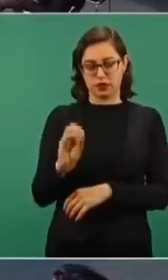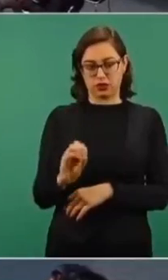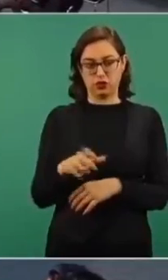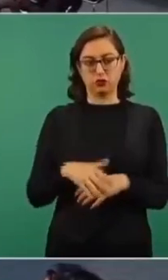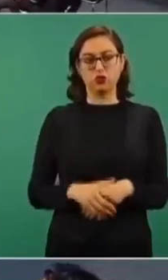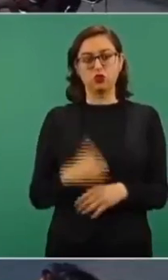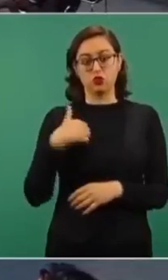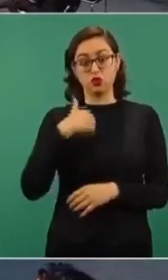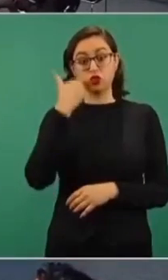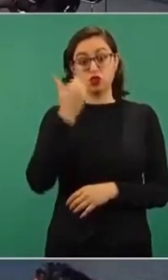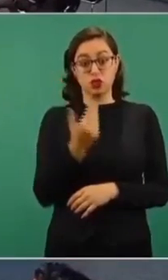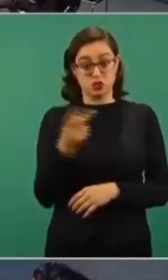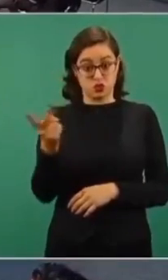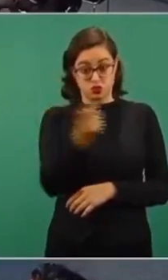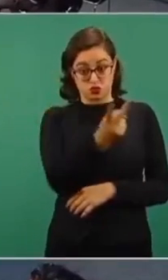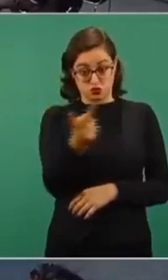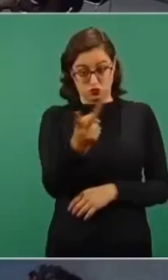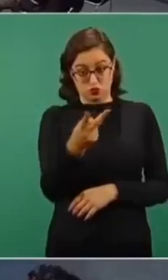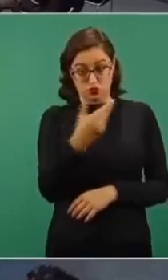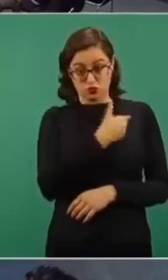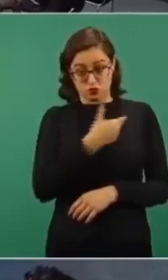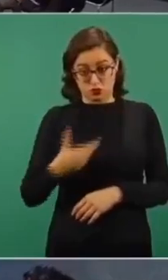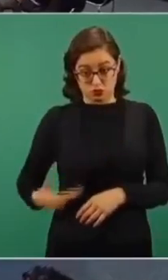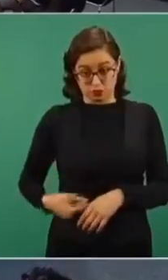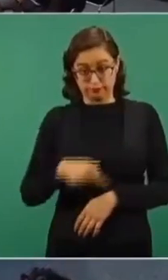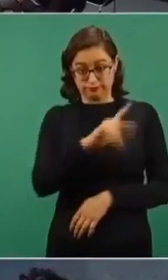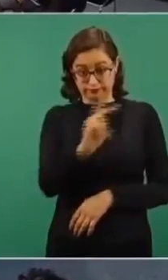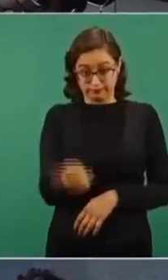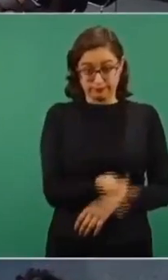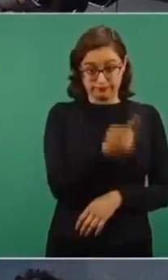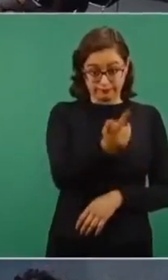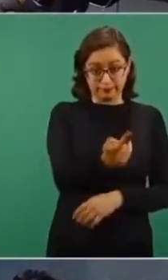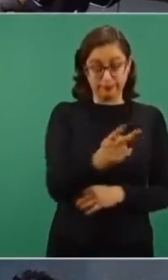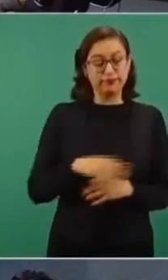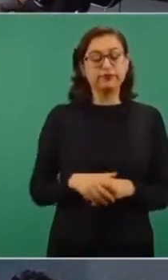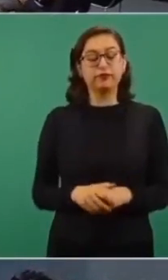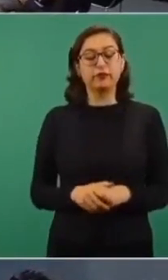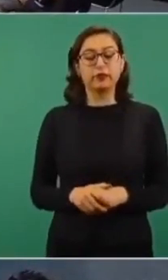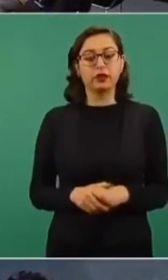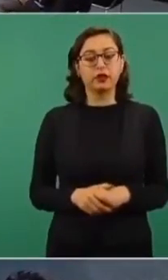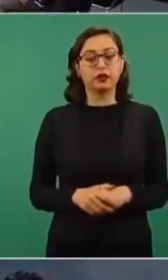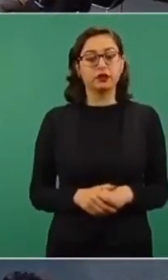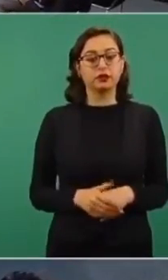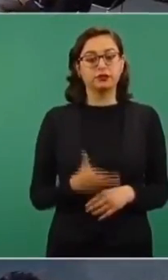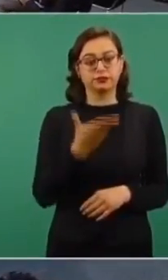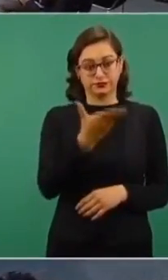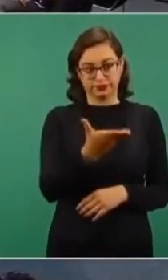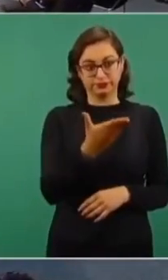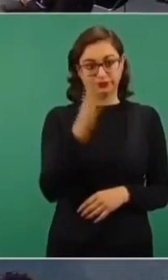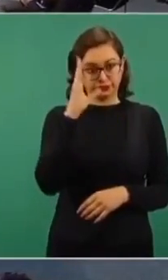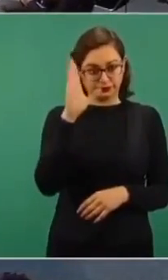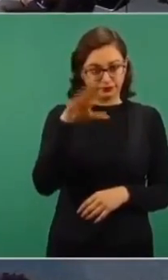Para ambos mandatarios, si me lo permite, el presidente Arce también y usted, señor López Obrador,